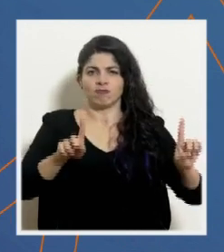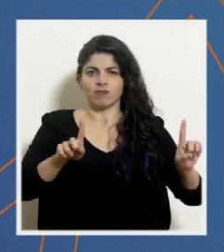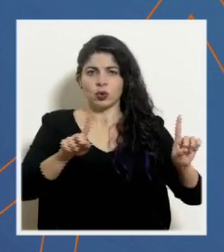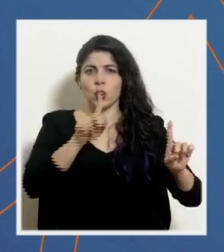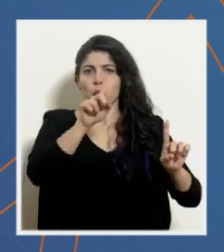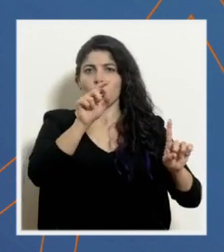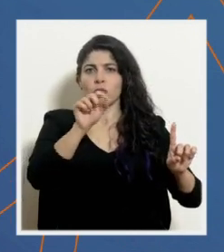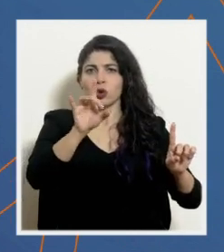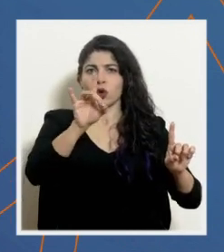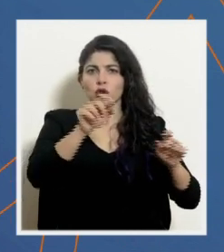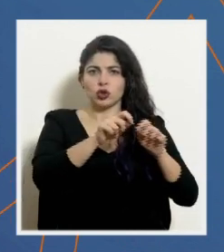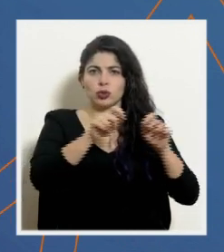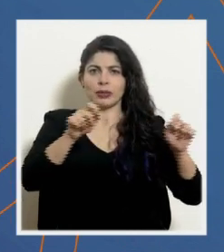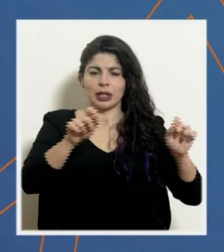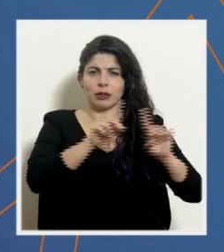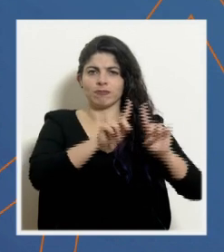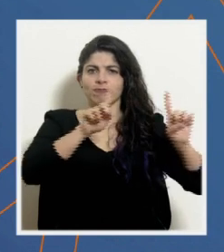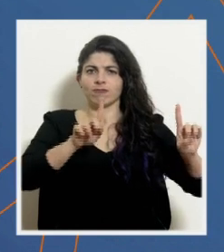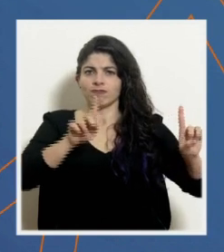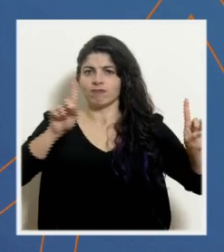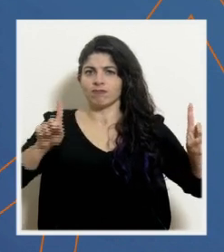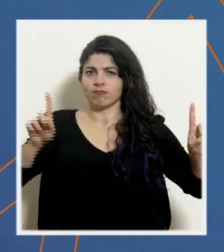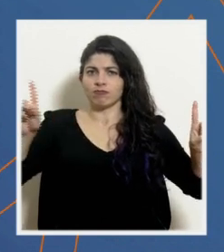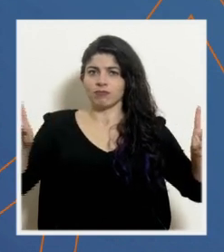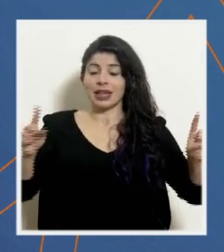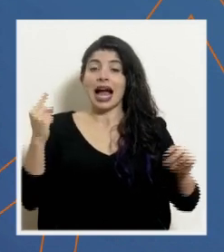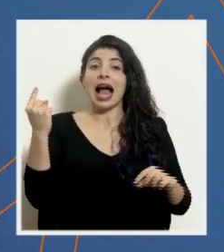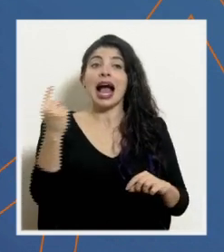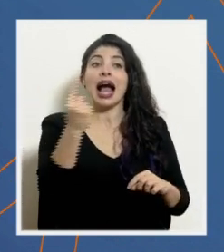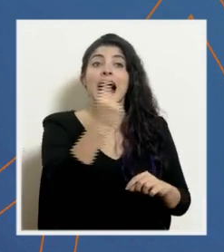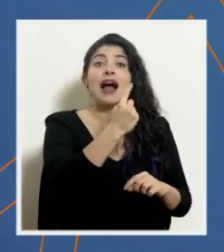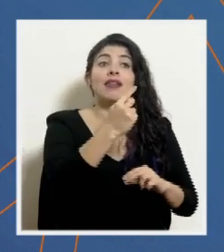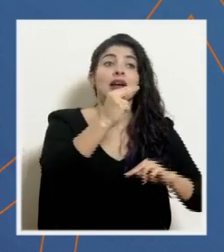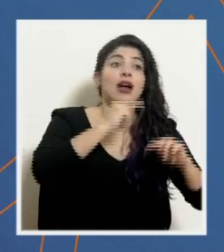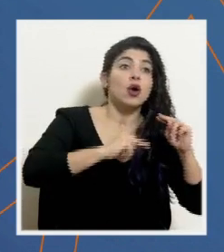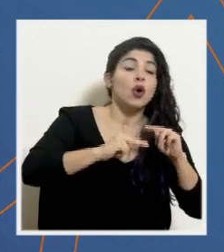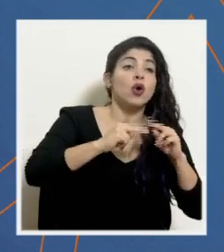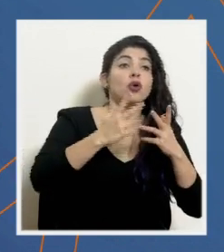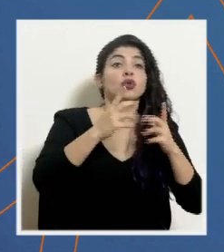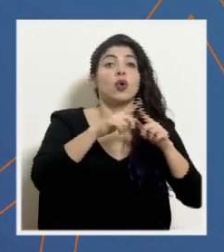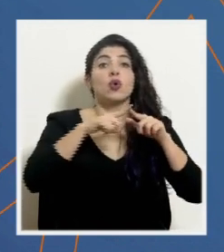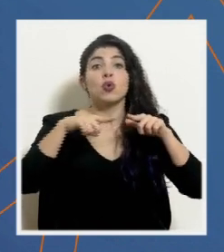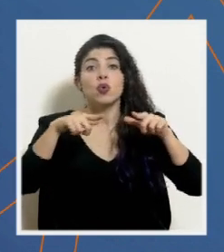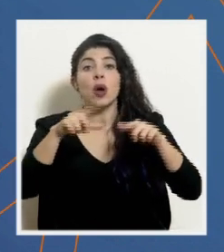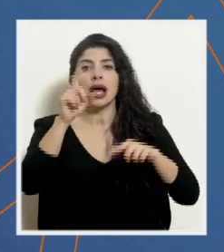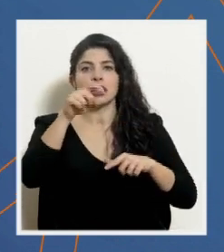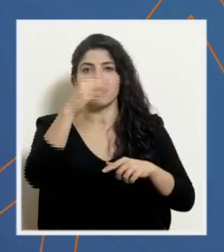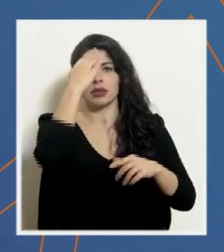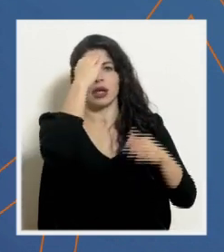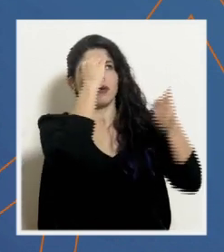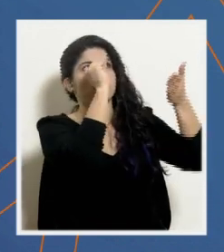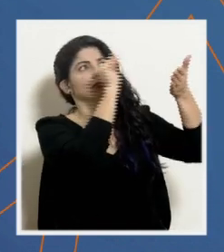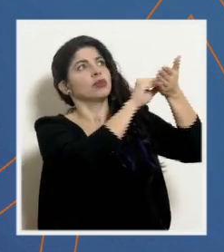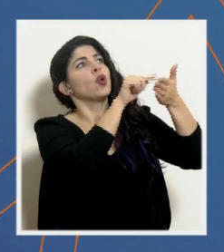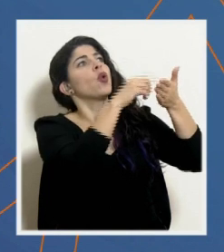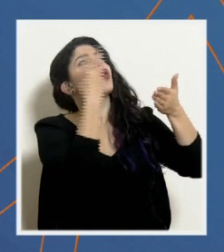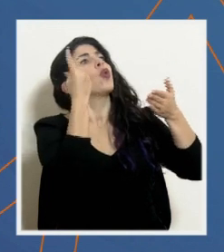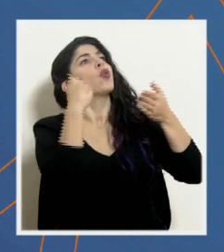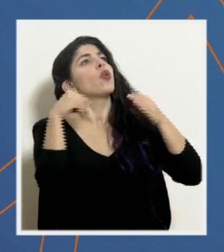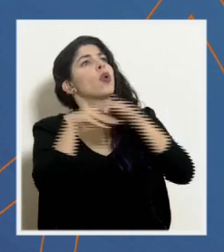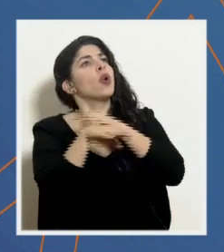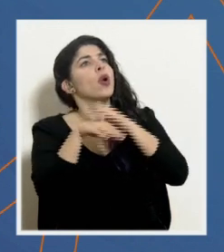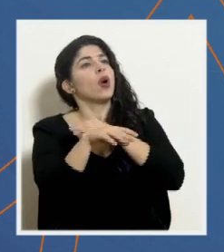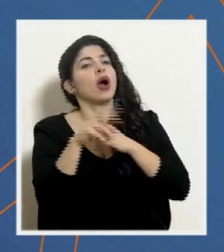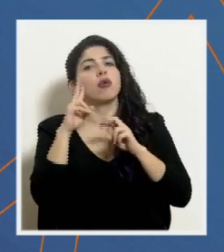a 1.8 metros. Para eso, cada establecimiento tiene que tener identificado el aforo y verificar